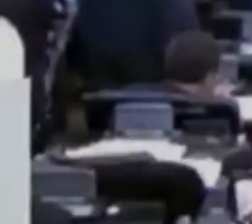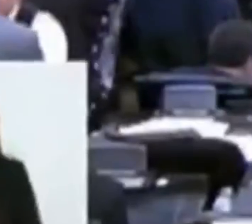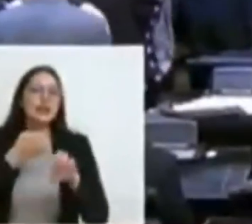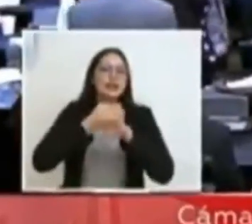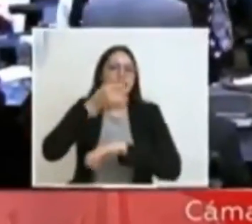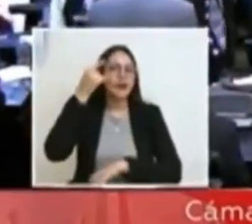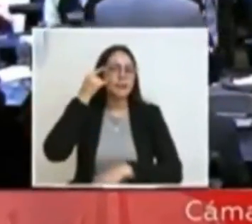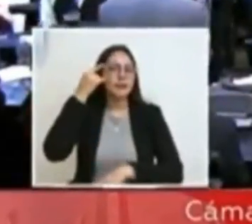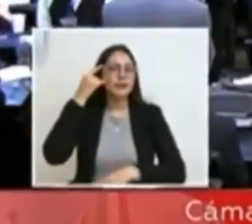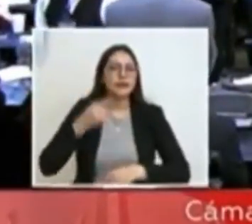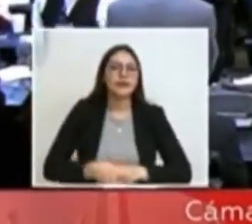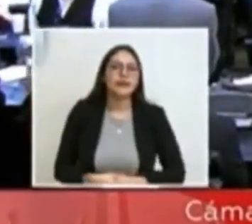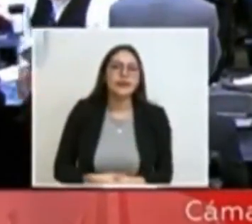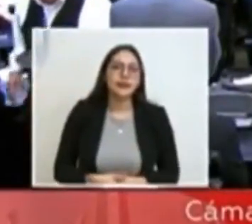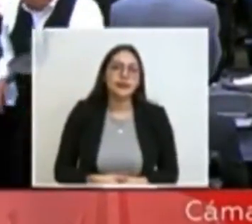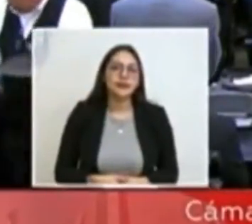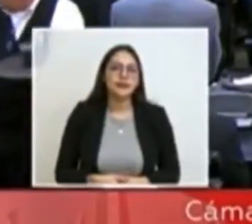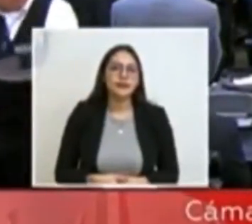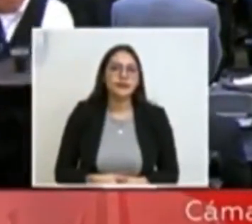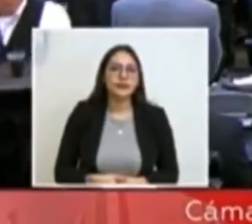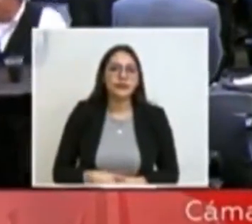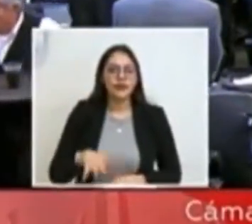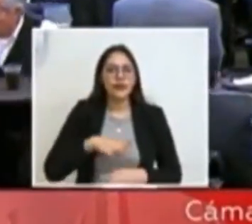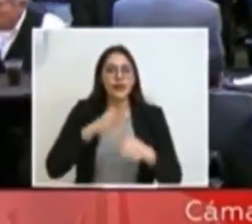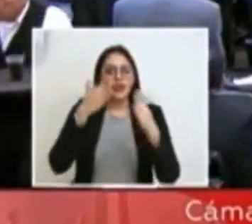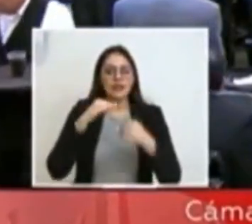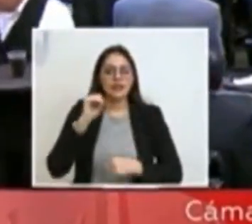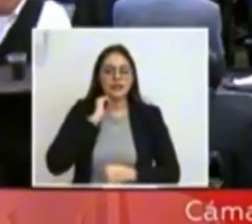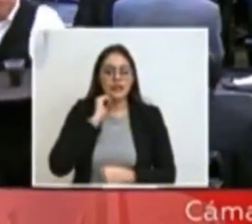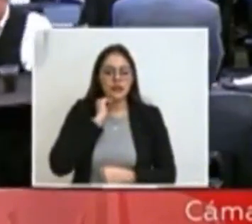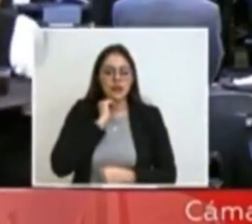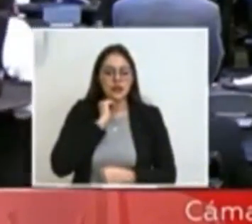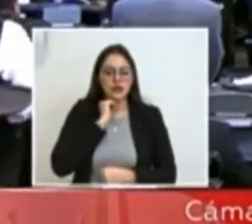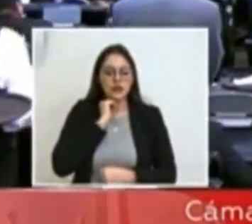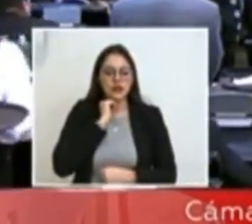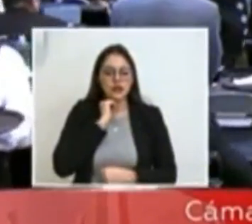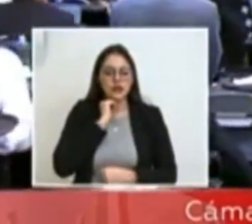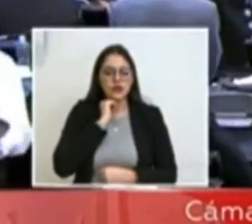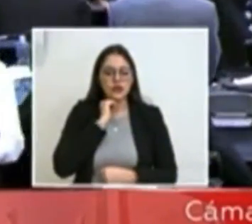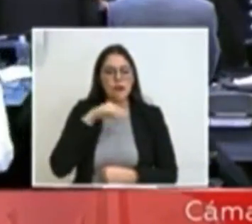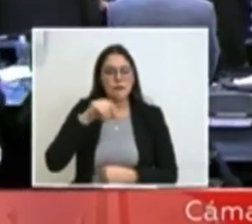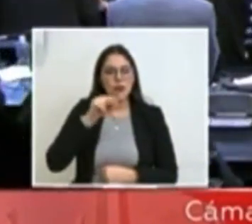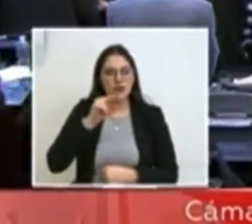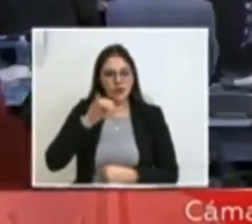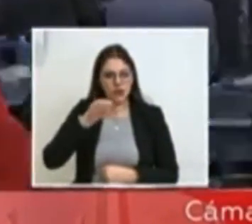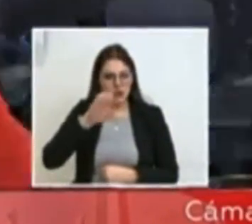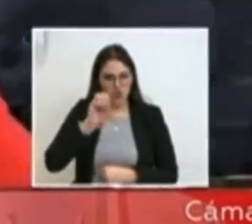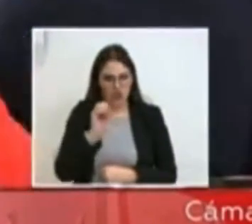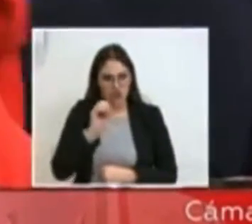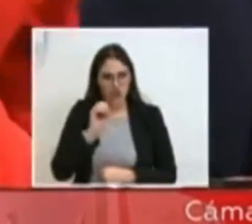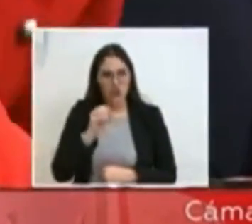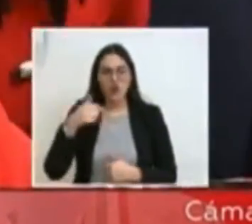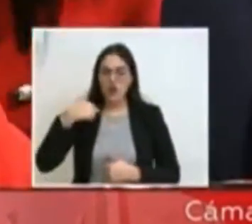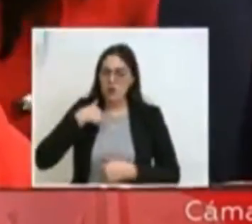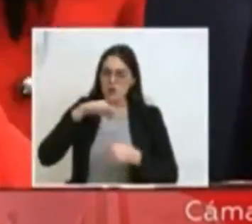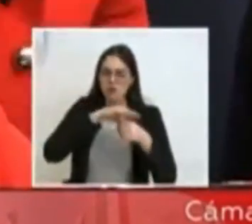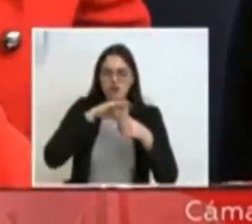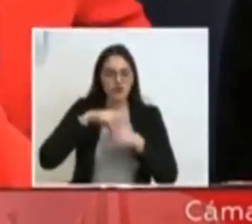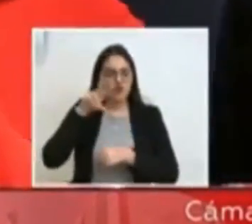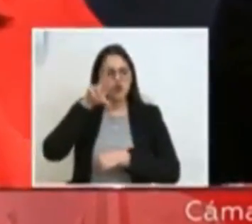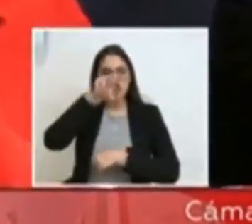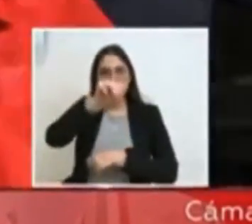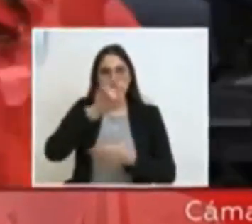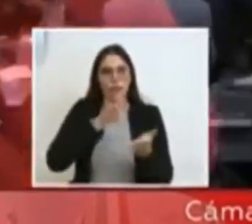Judicial. Con 86 votos a favor de Morena, Partido del Trabajo y Partido Verde Ecologista de México, 41 en contra del Partido